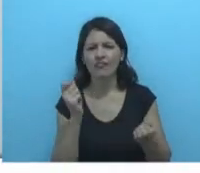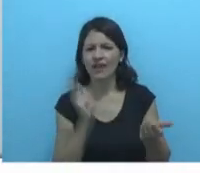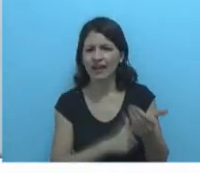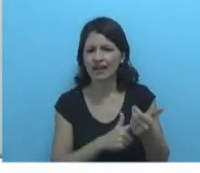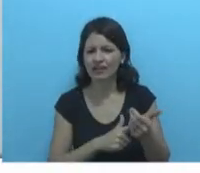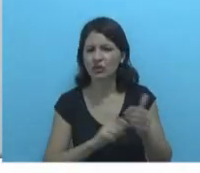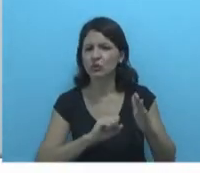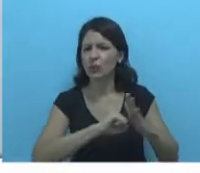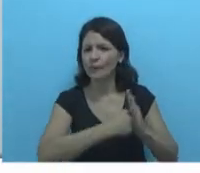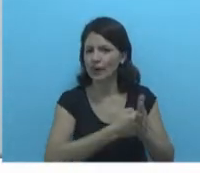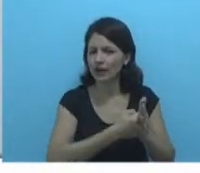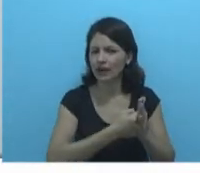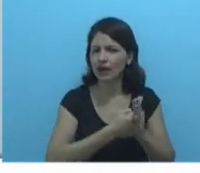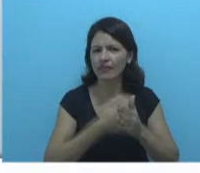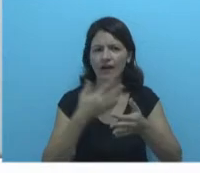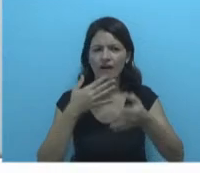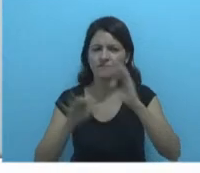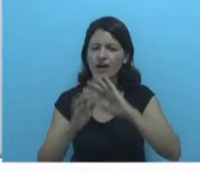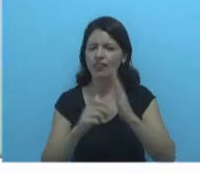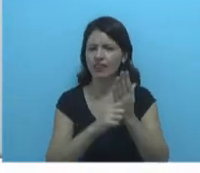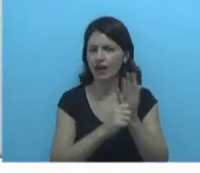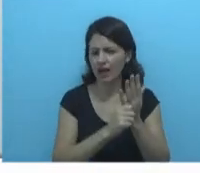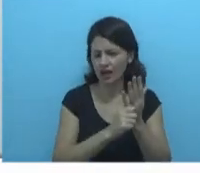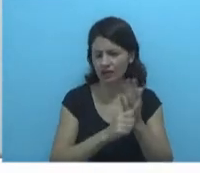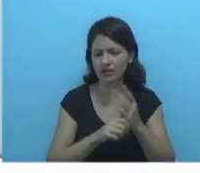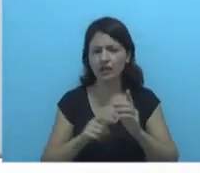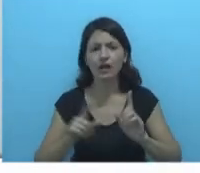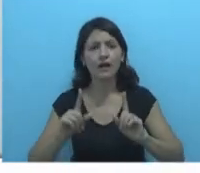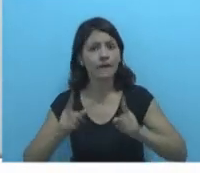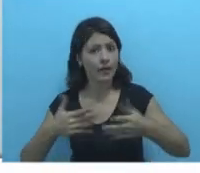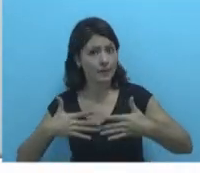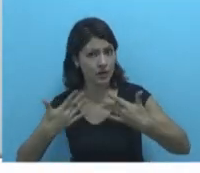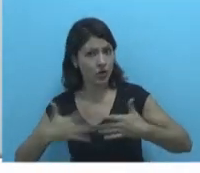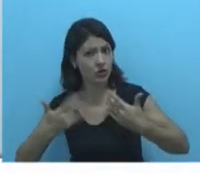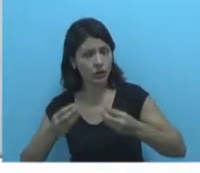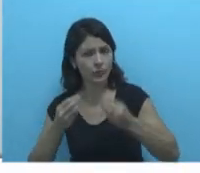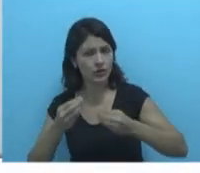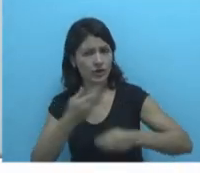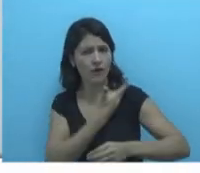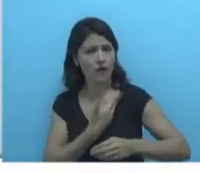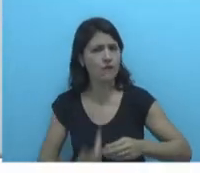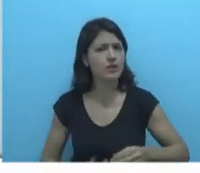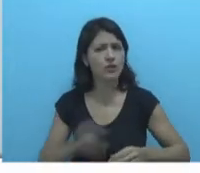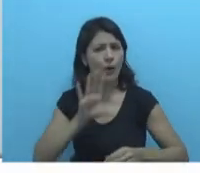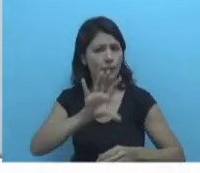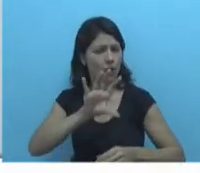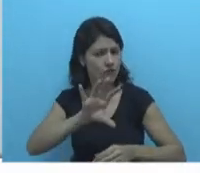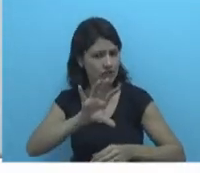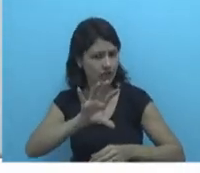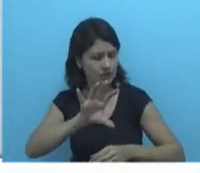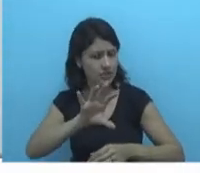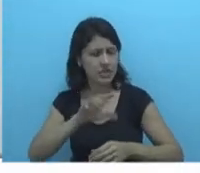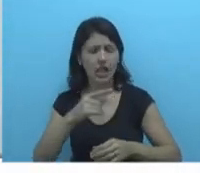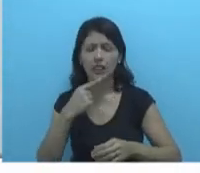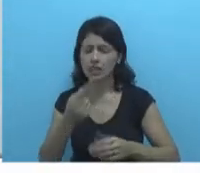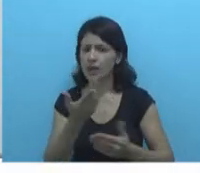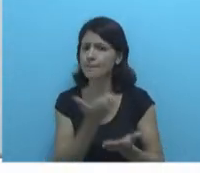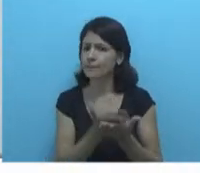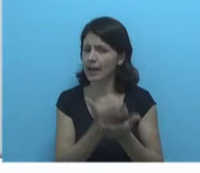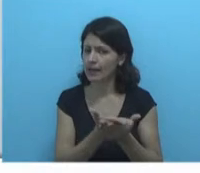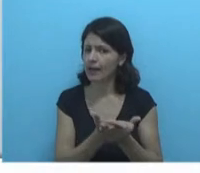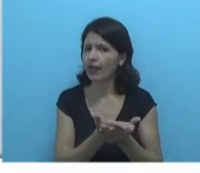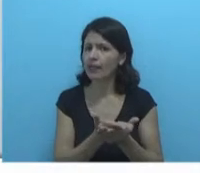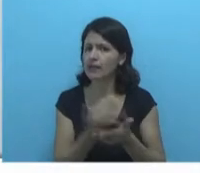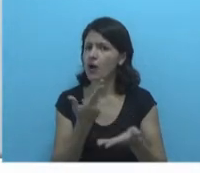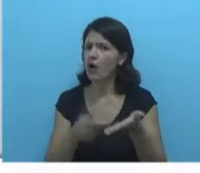Provincial de reclamar a las autoridades nacionales que vuelvan atrás con esta medida insólita, con esta